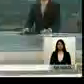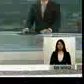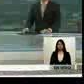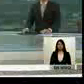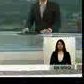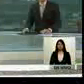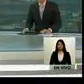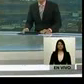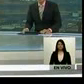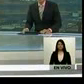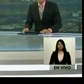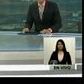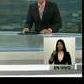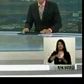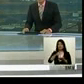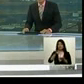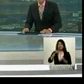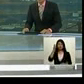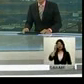gracias intervención de la canciller dels